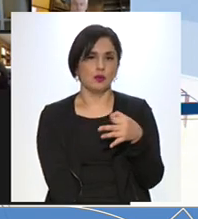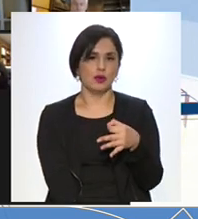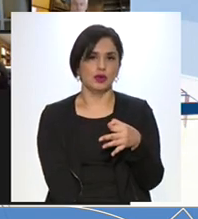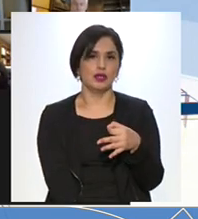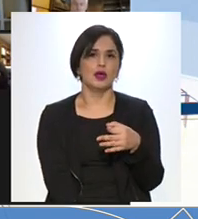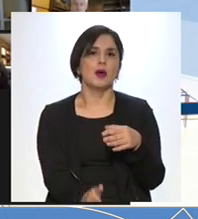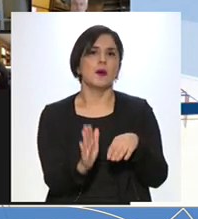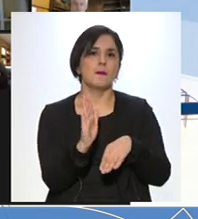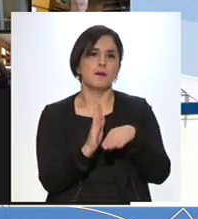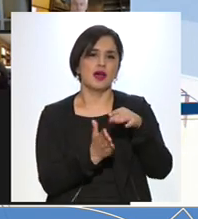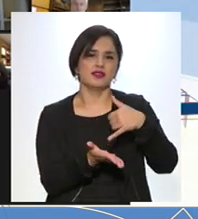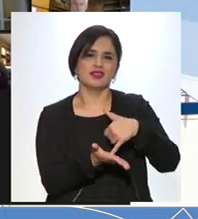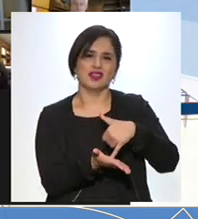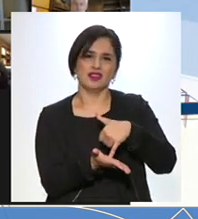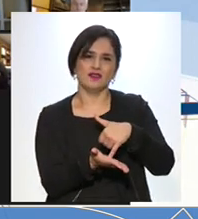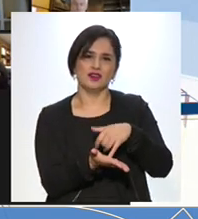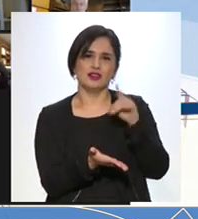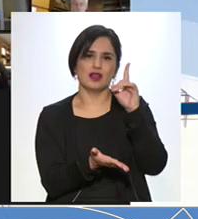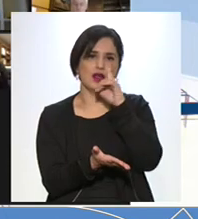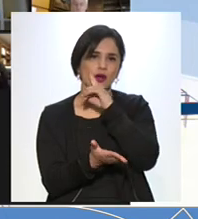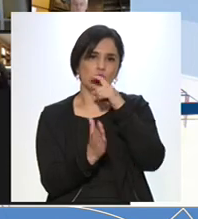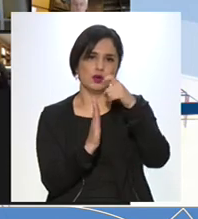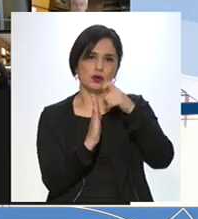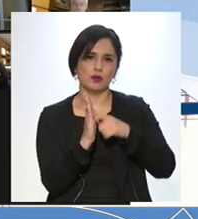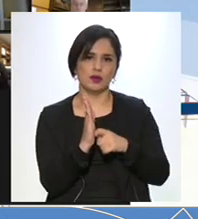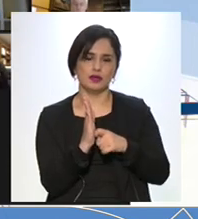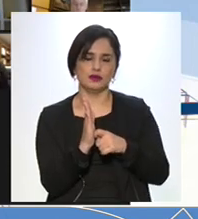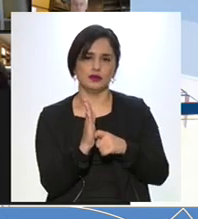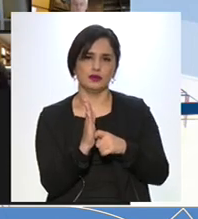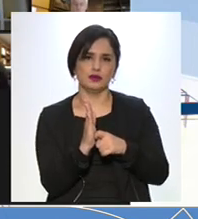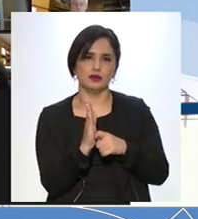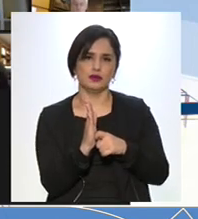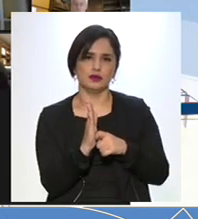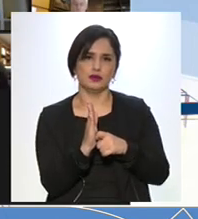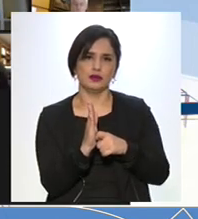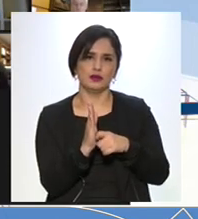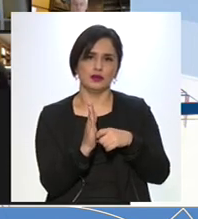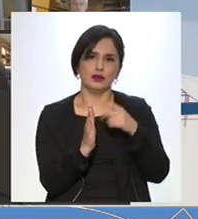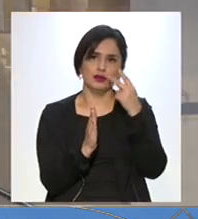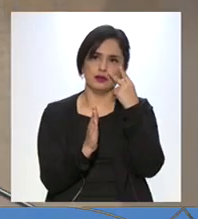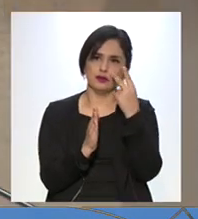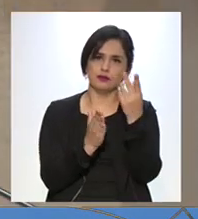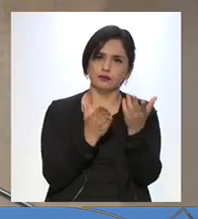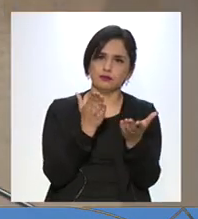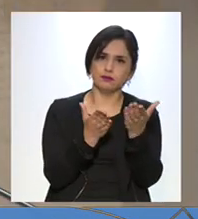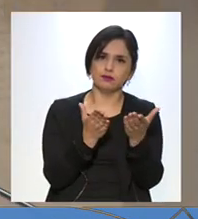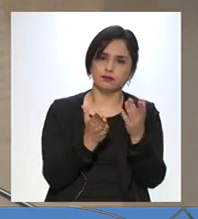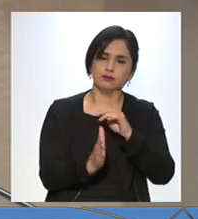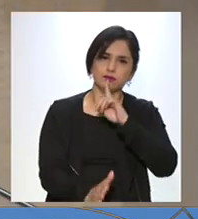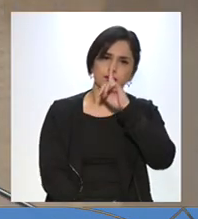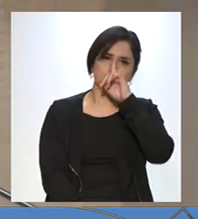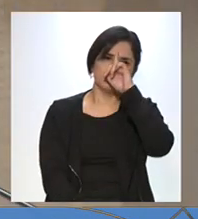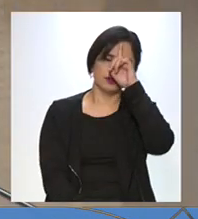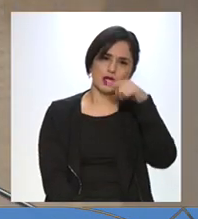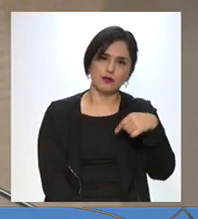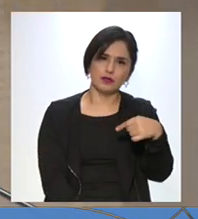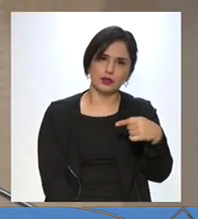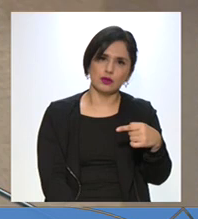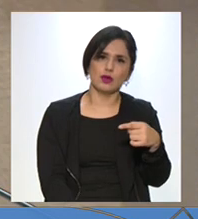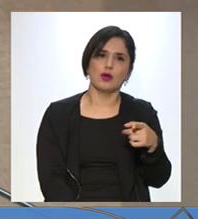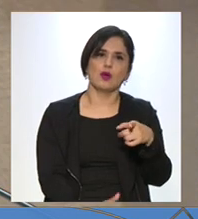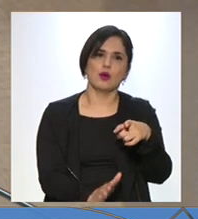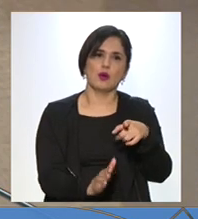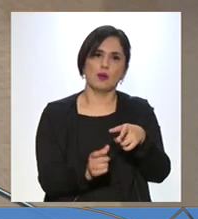se ha debilitado a nivel global durante los últimos meses. Esto contrasta visiblemente con el hecho de que habitualmente episodios de